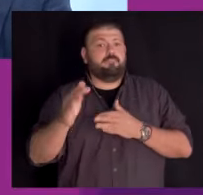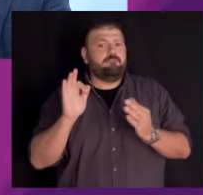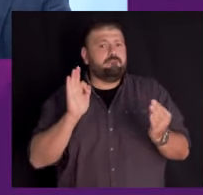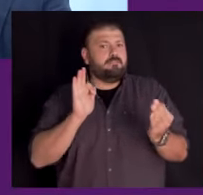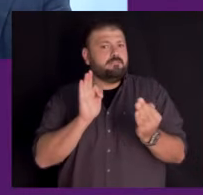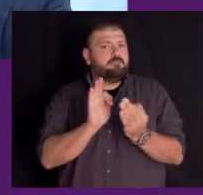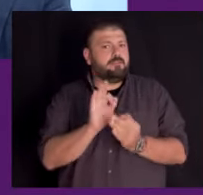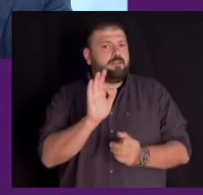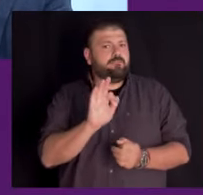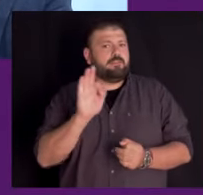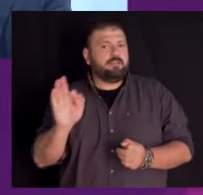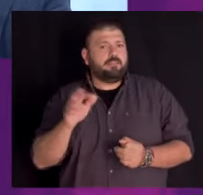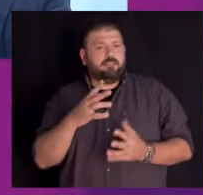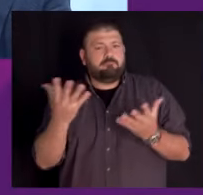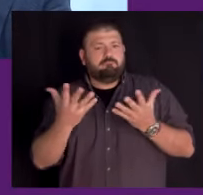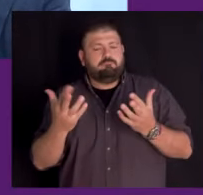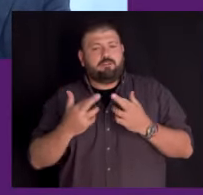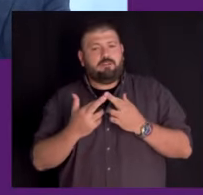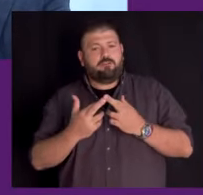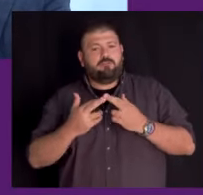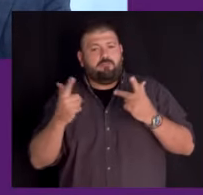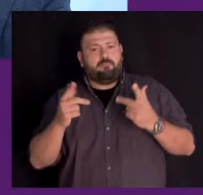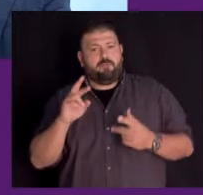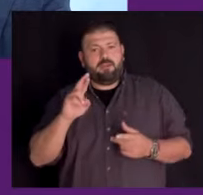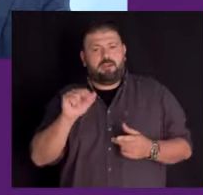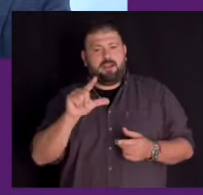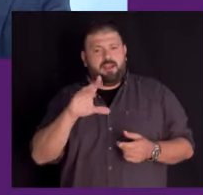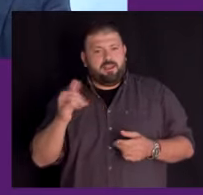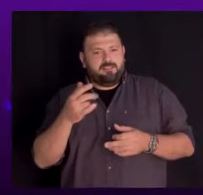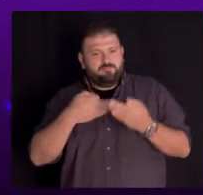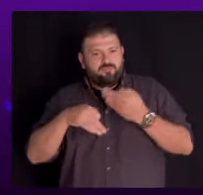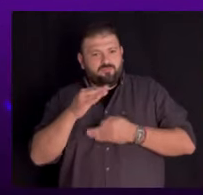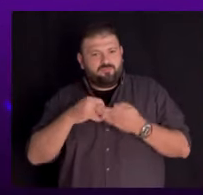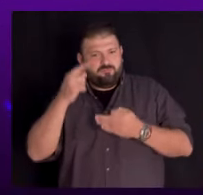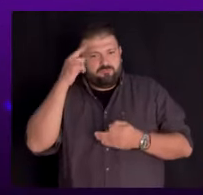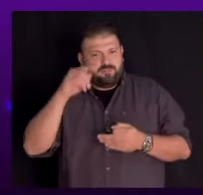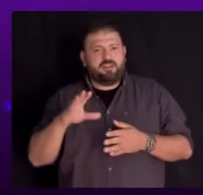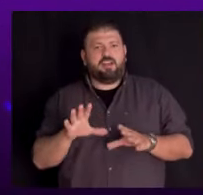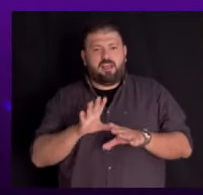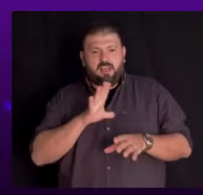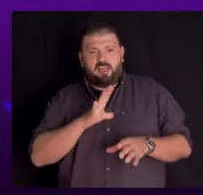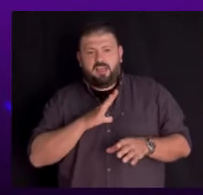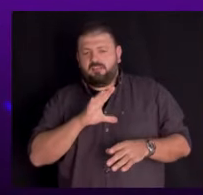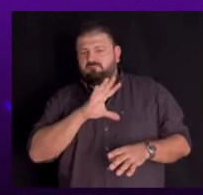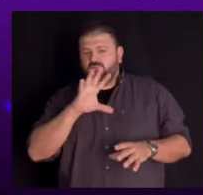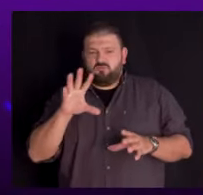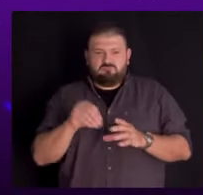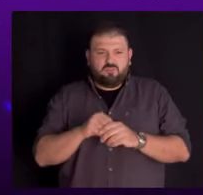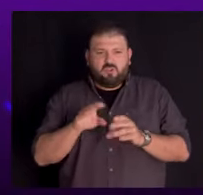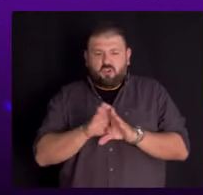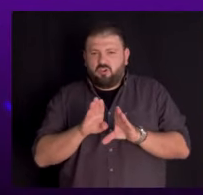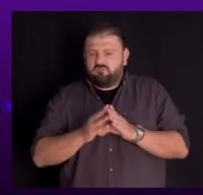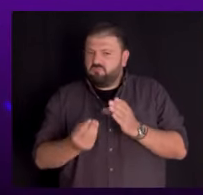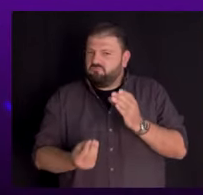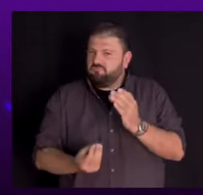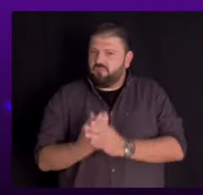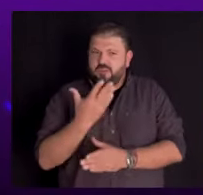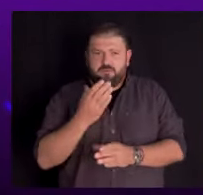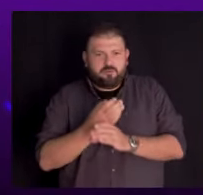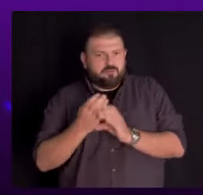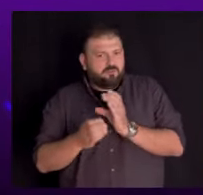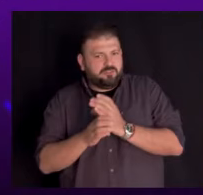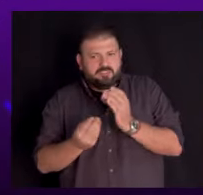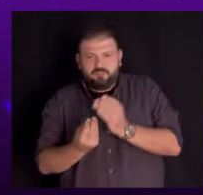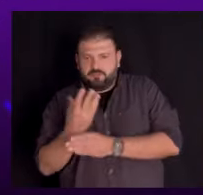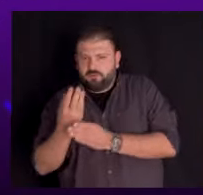verdad, como el video lo dice, es algo nunca antes visto, vamos a romper con absolutamente todo paradigma, vamos a hacer algo totalmente nuevo. En